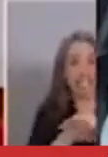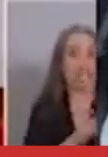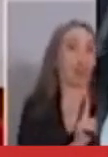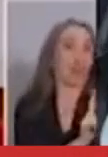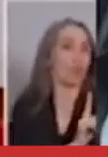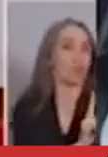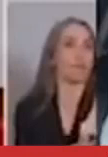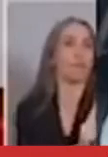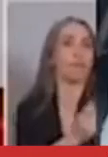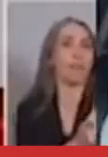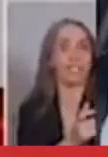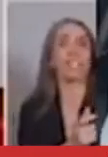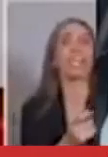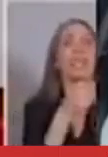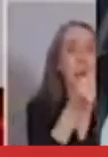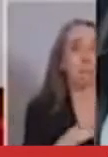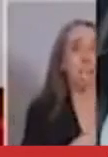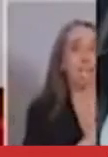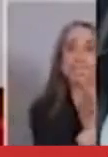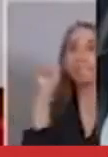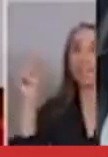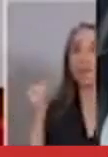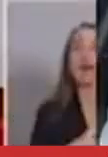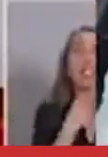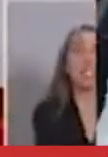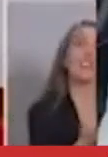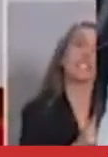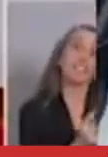va a ser con los habitantes de Corral. Qué pena que no se haya quedado.